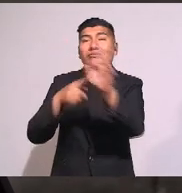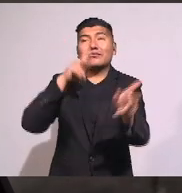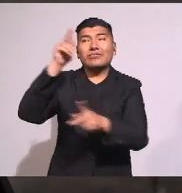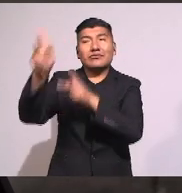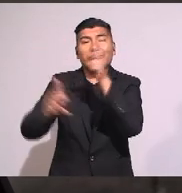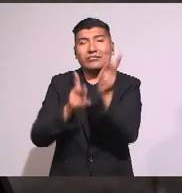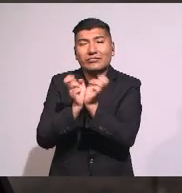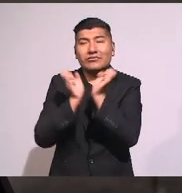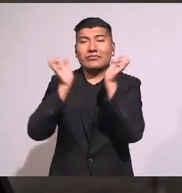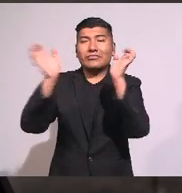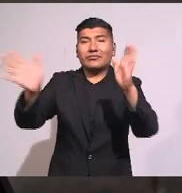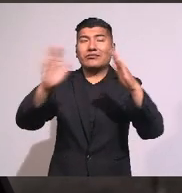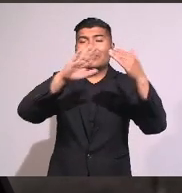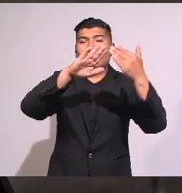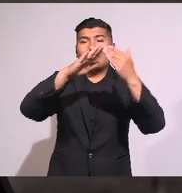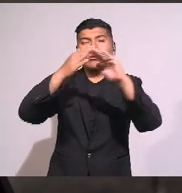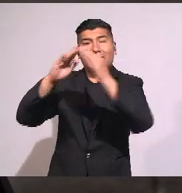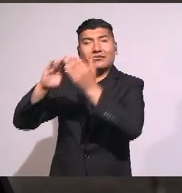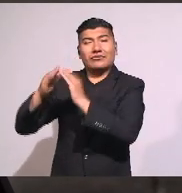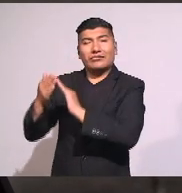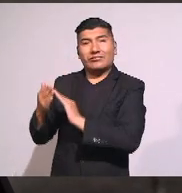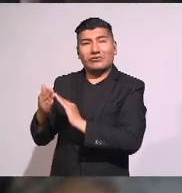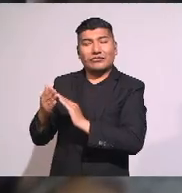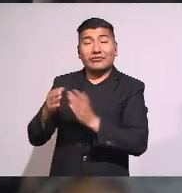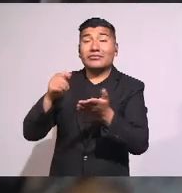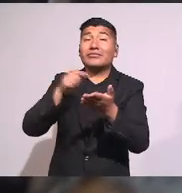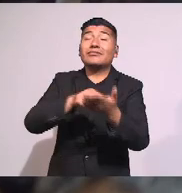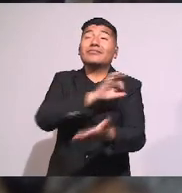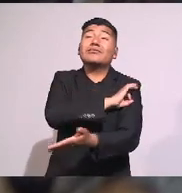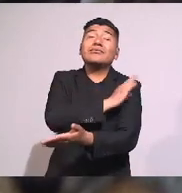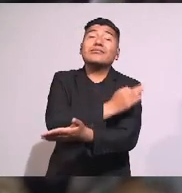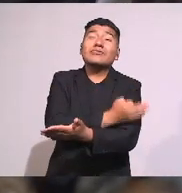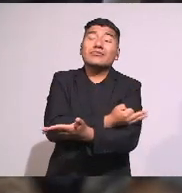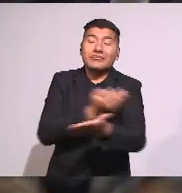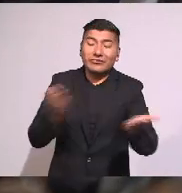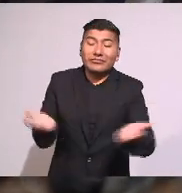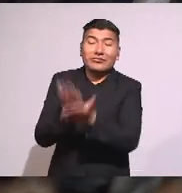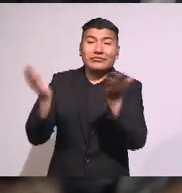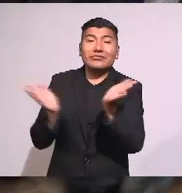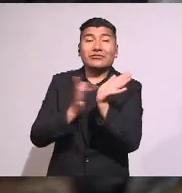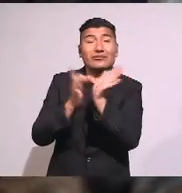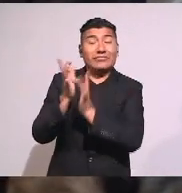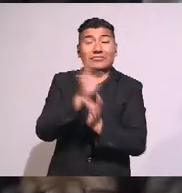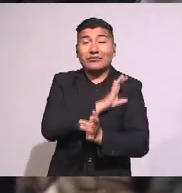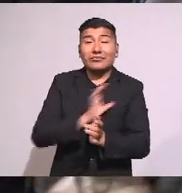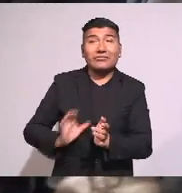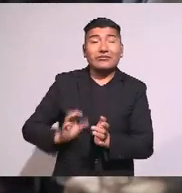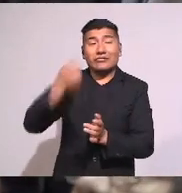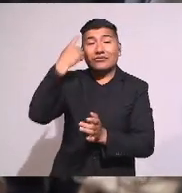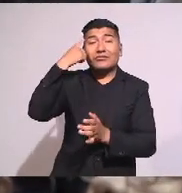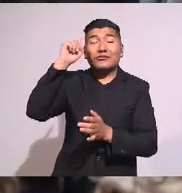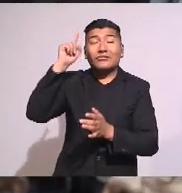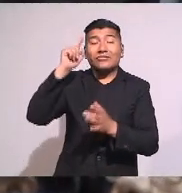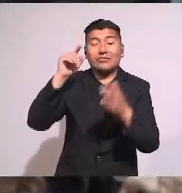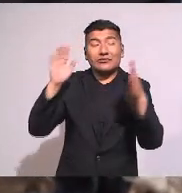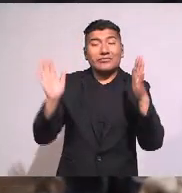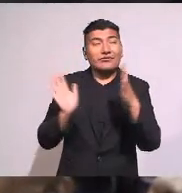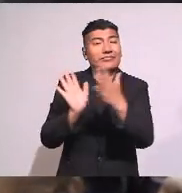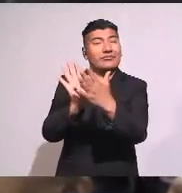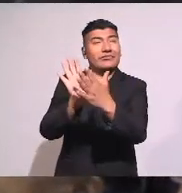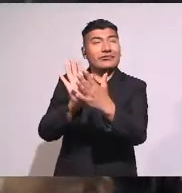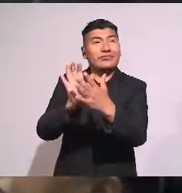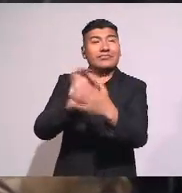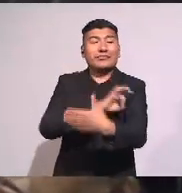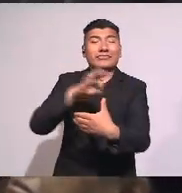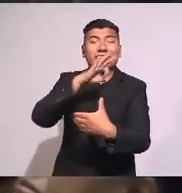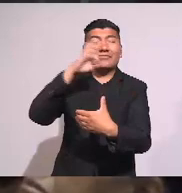públicamente a todo el pueblo. Es la fuerza que impulsa a Jesucristo para enfrentar el espíritu del